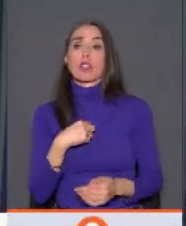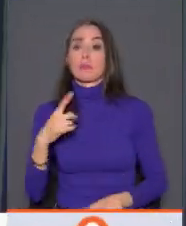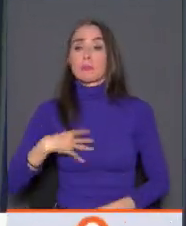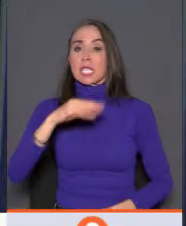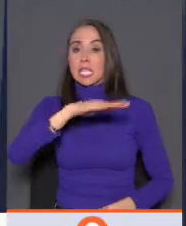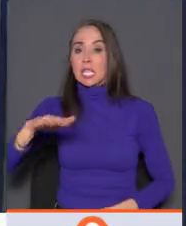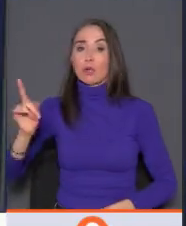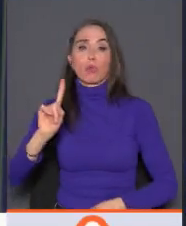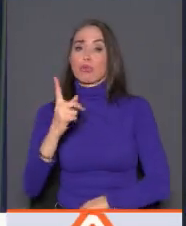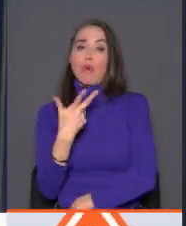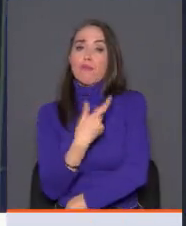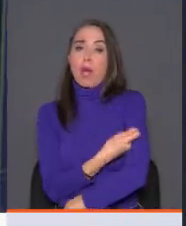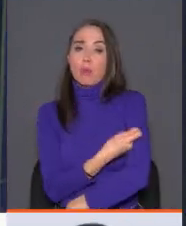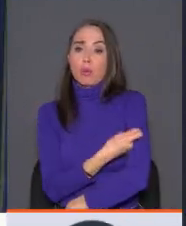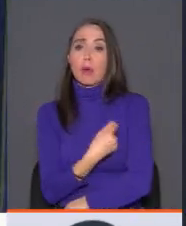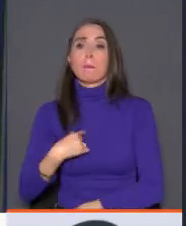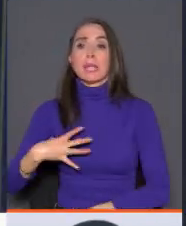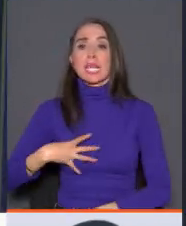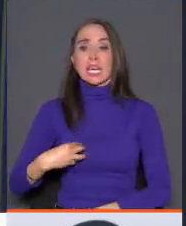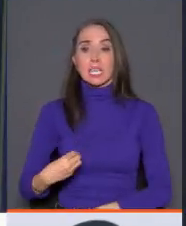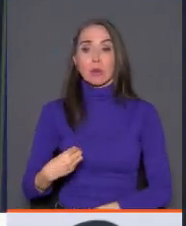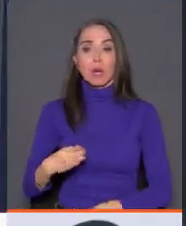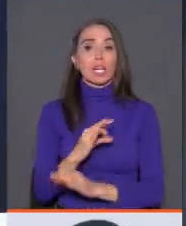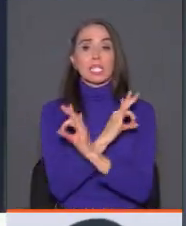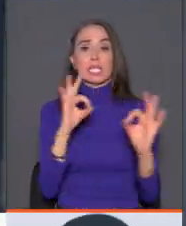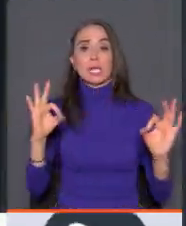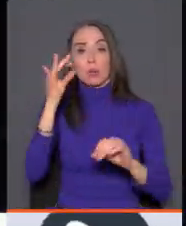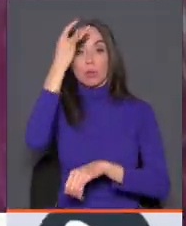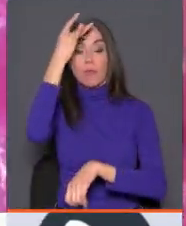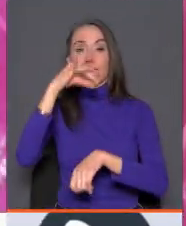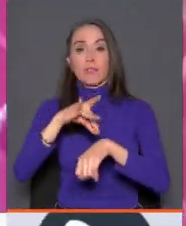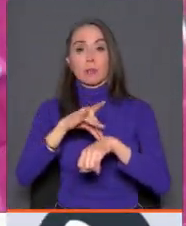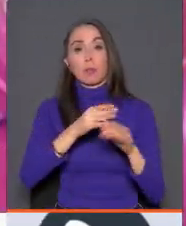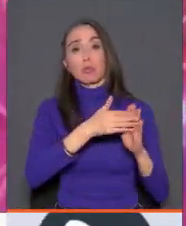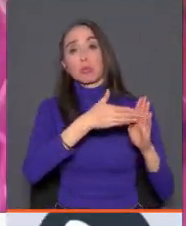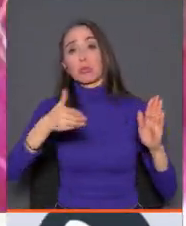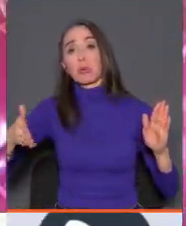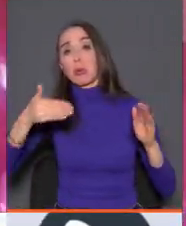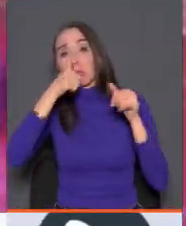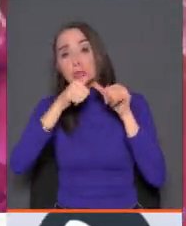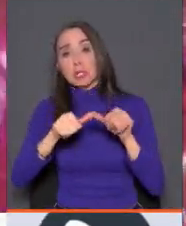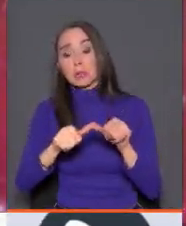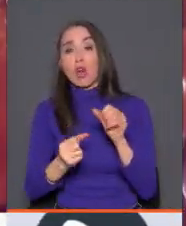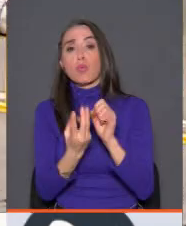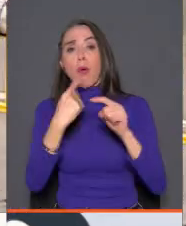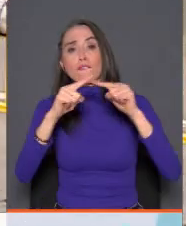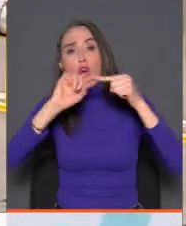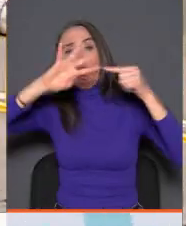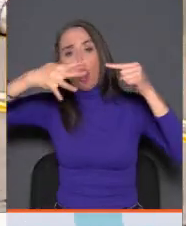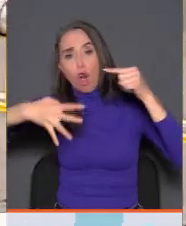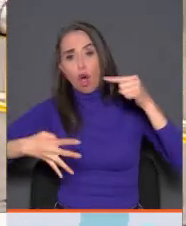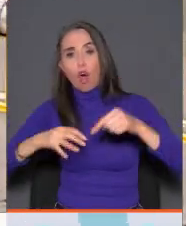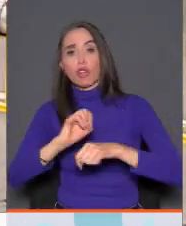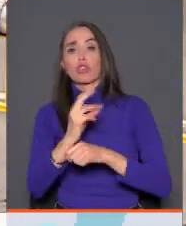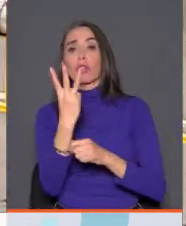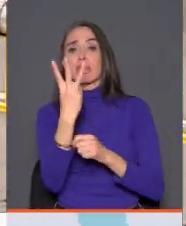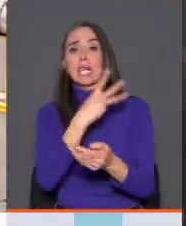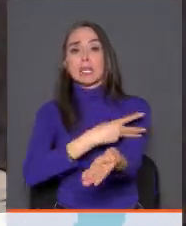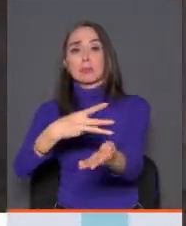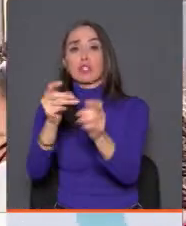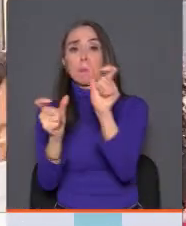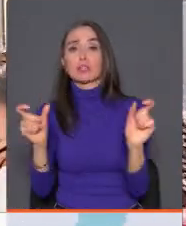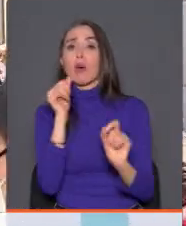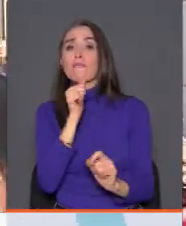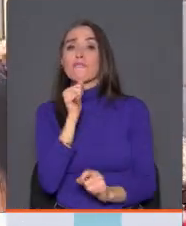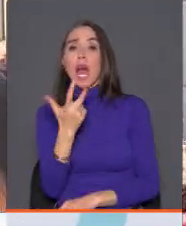hijos. Y mis hijos, ninguno se enfermó en todo el tiempo. Nuevas variantes y 13 millones de rezagados de las dosis